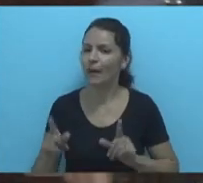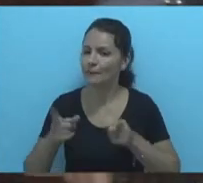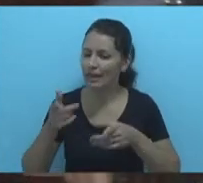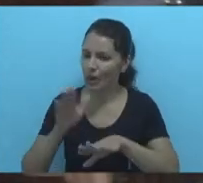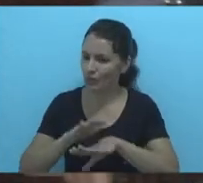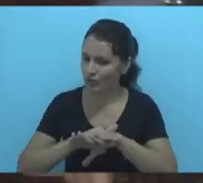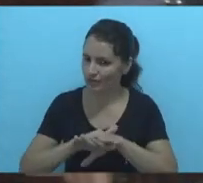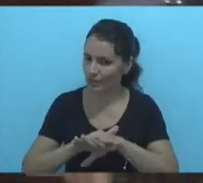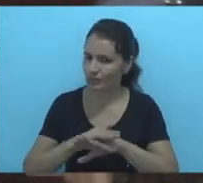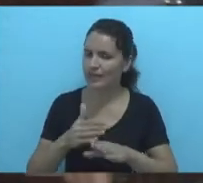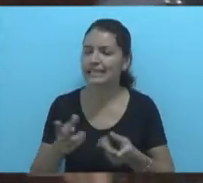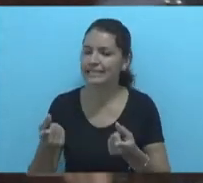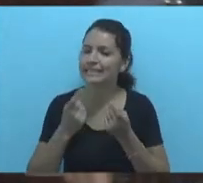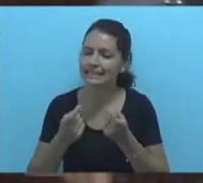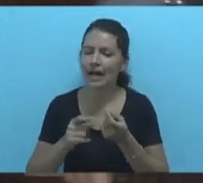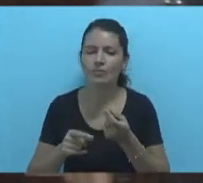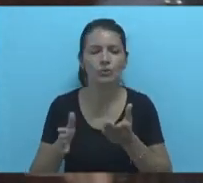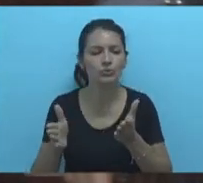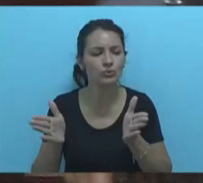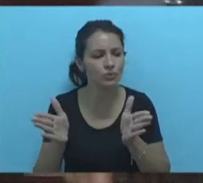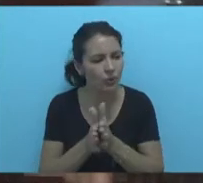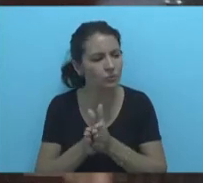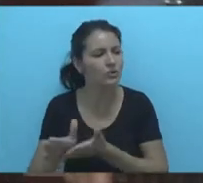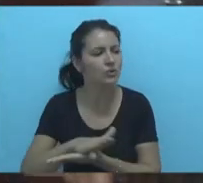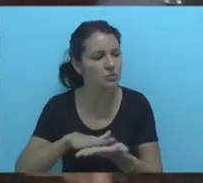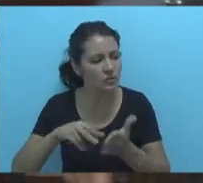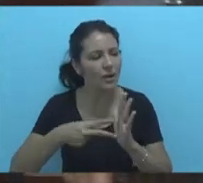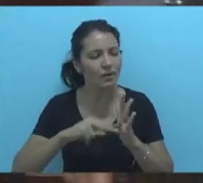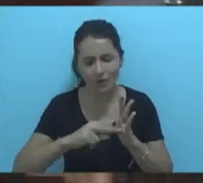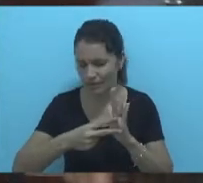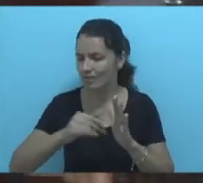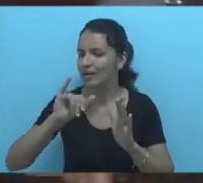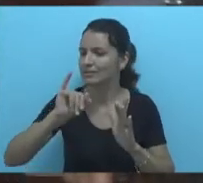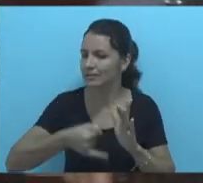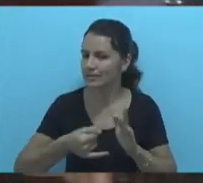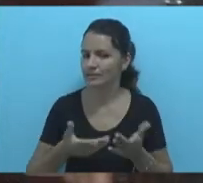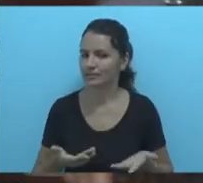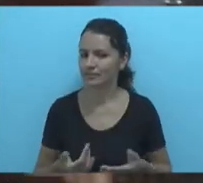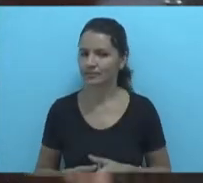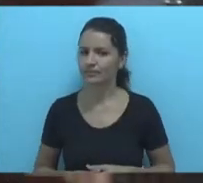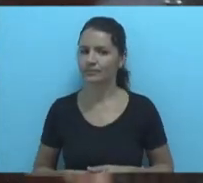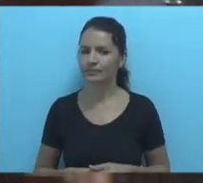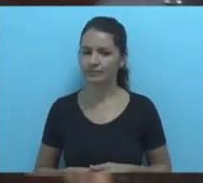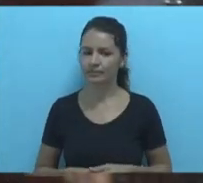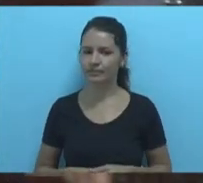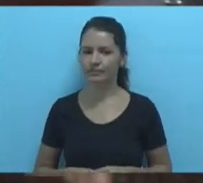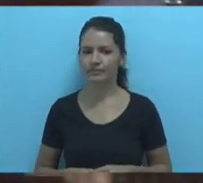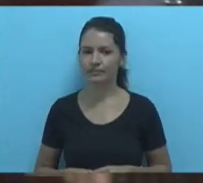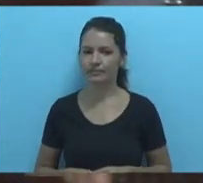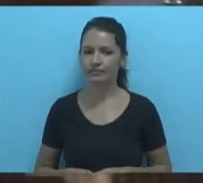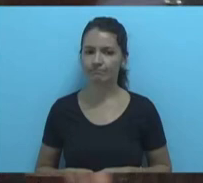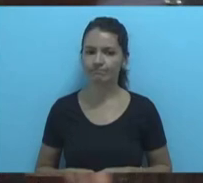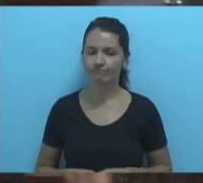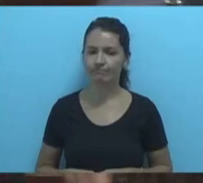inmediata, de la chicana política o de la descalificación permanente de una gestión que ha asumido hace 2 años y que, con buenas y malas, ha